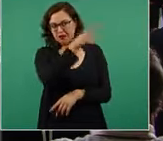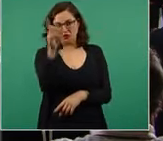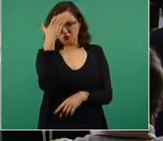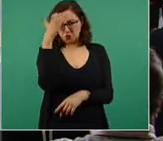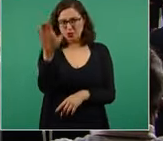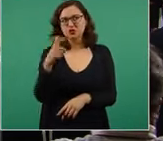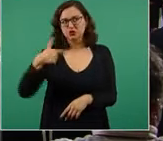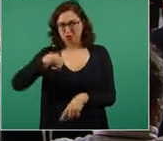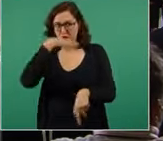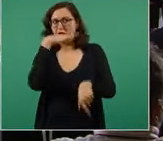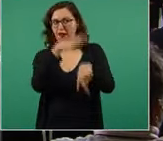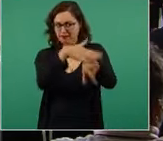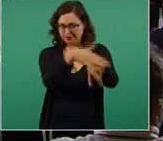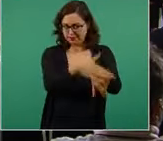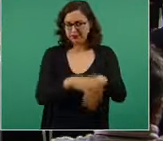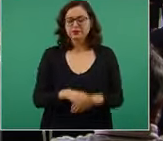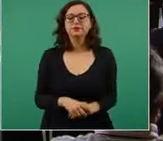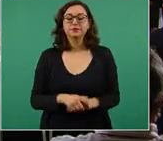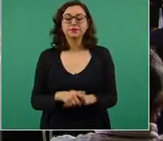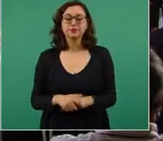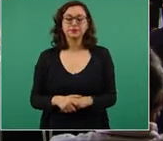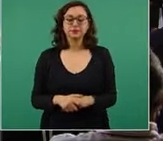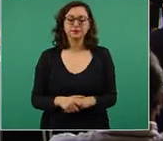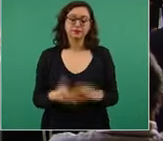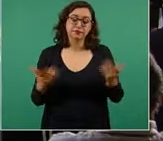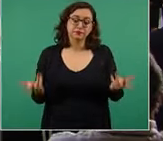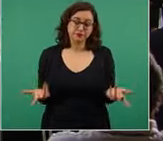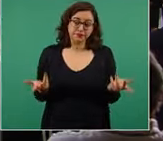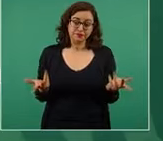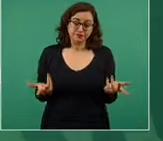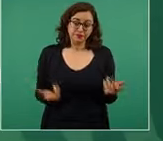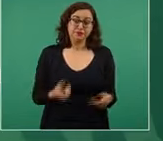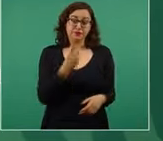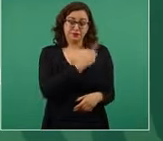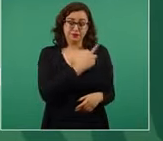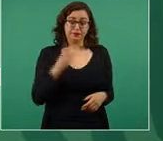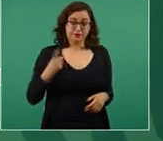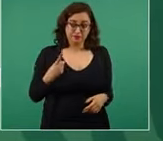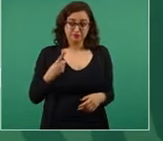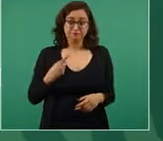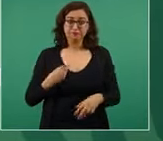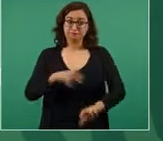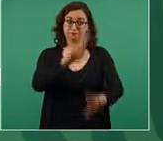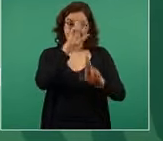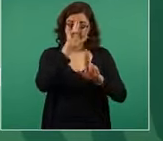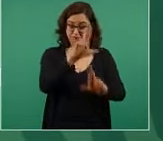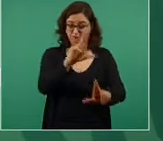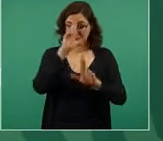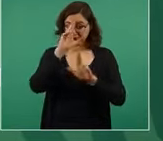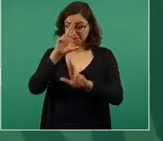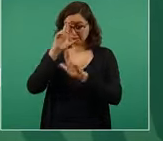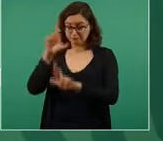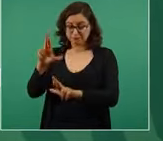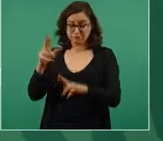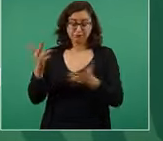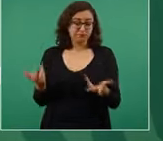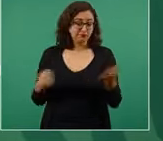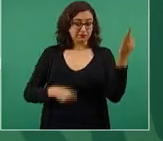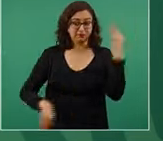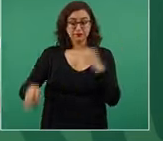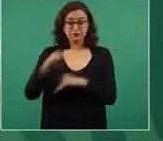Entonces, tenemos que ser respetuosos de todos los